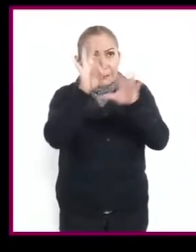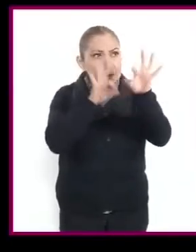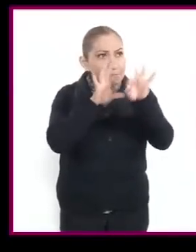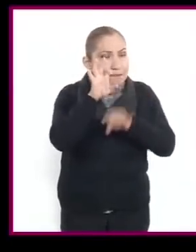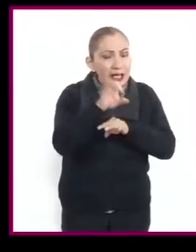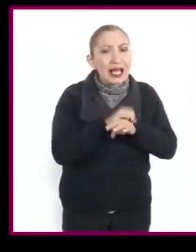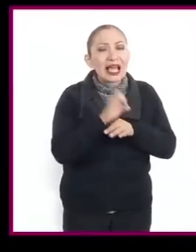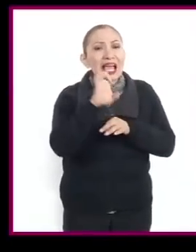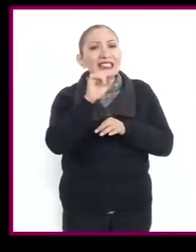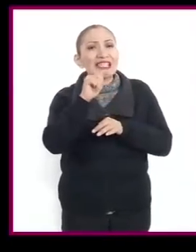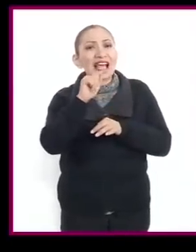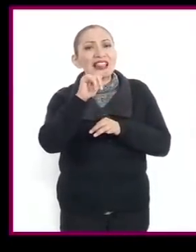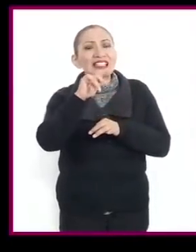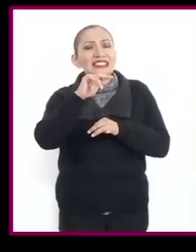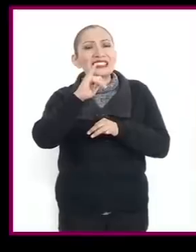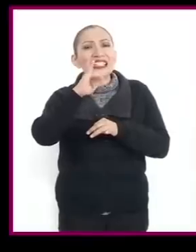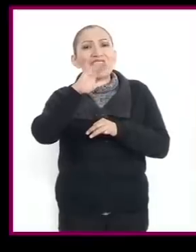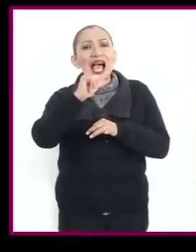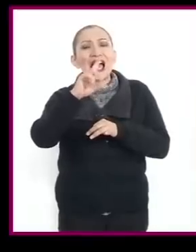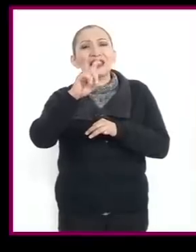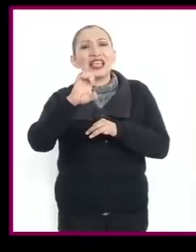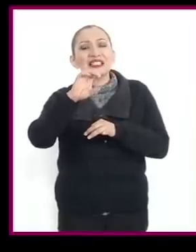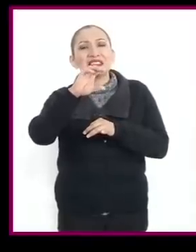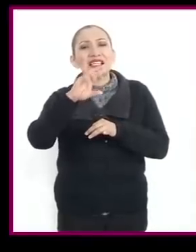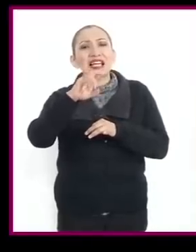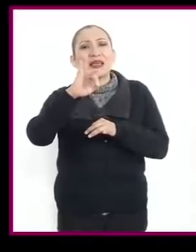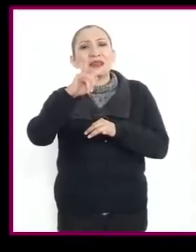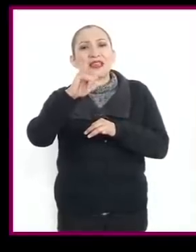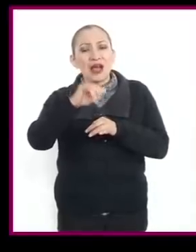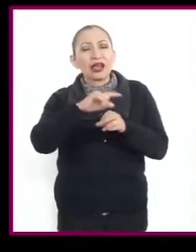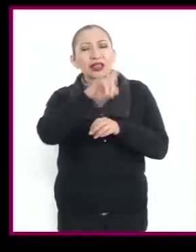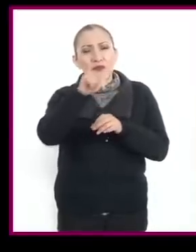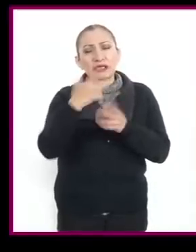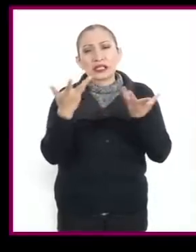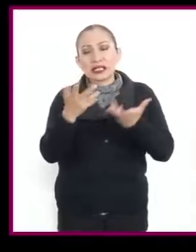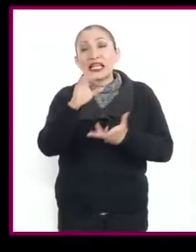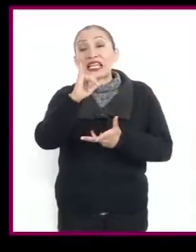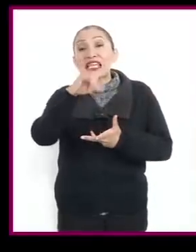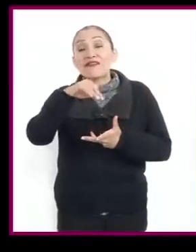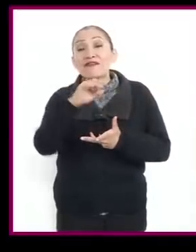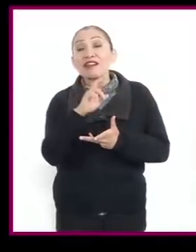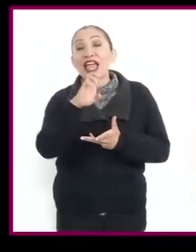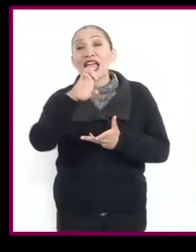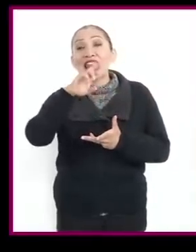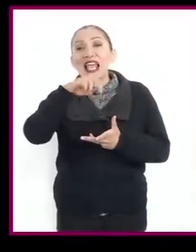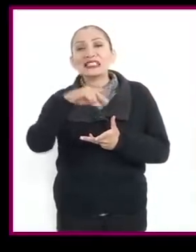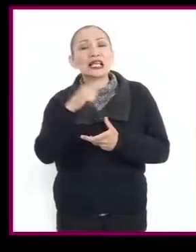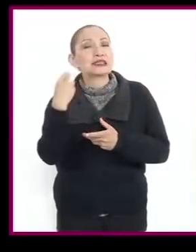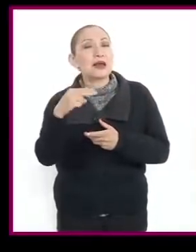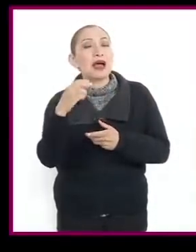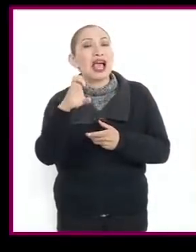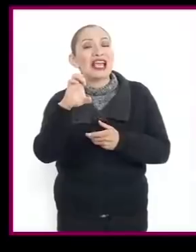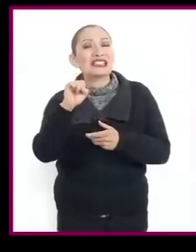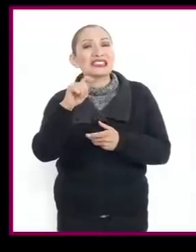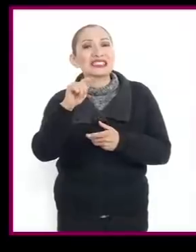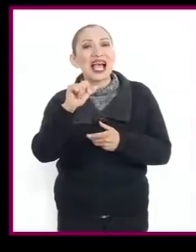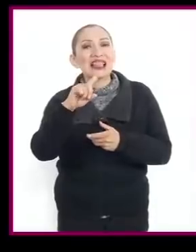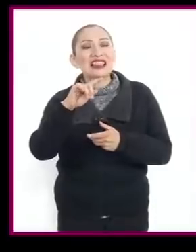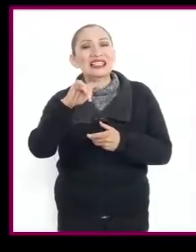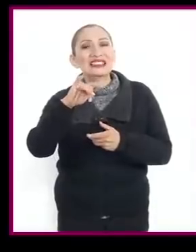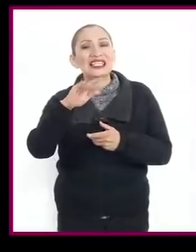estadística descriptiva, entonces empezaremos a hacer inferencias acerca de los datos. Estaremos haciendo lo que se llama